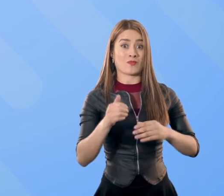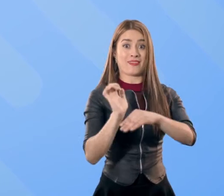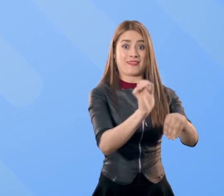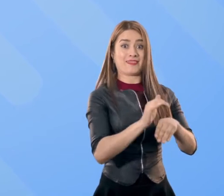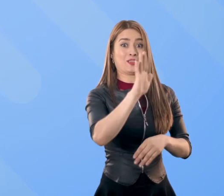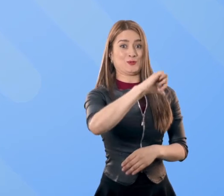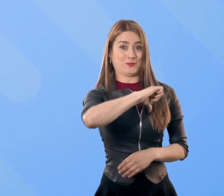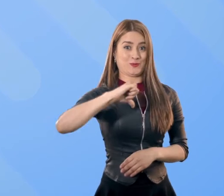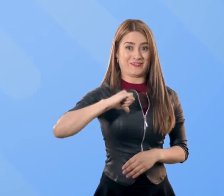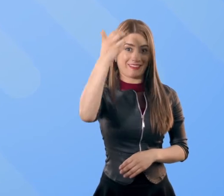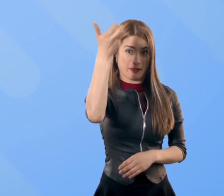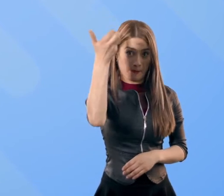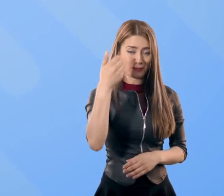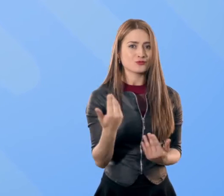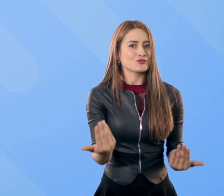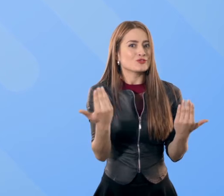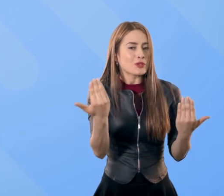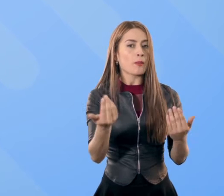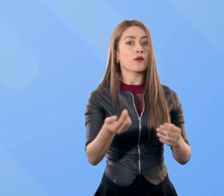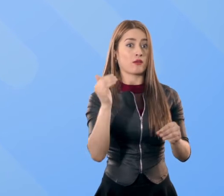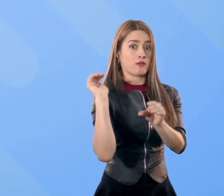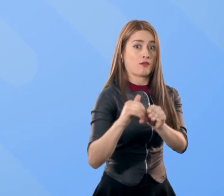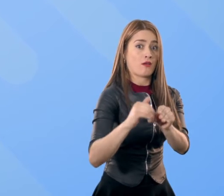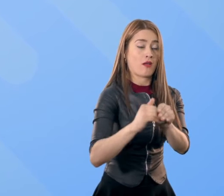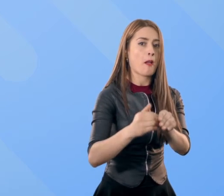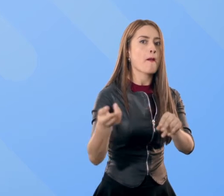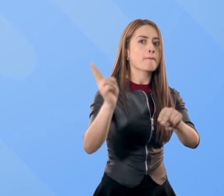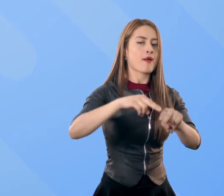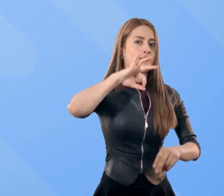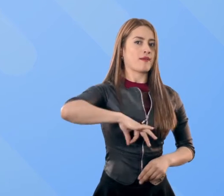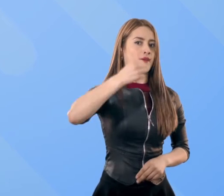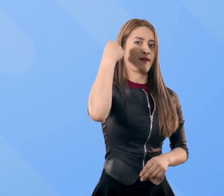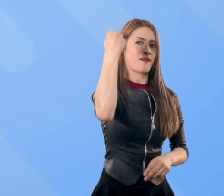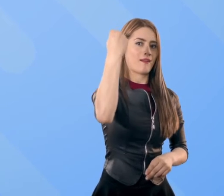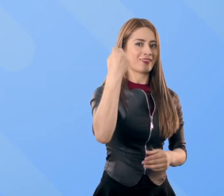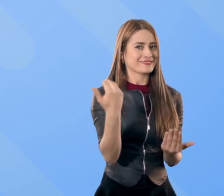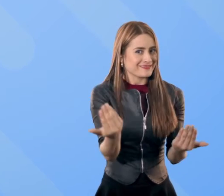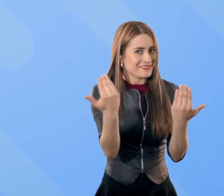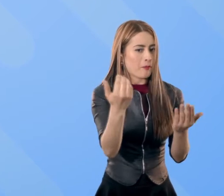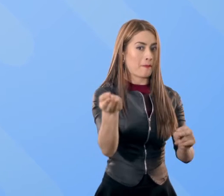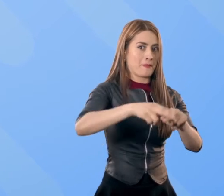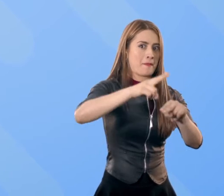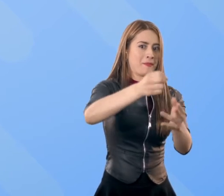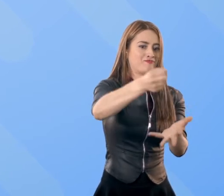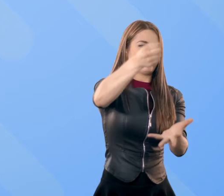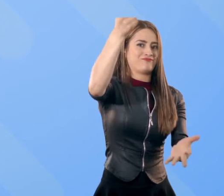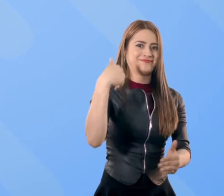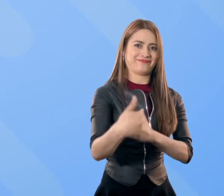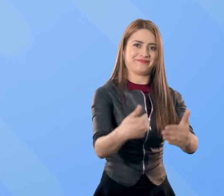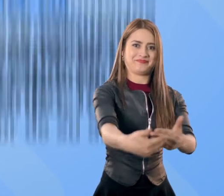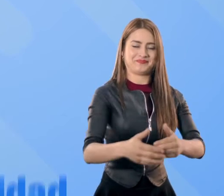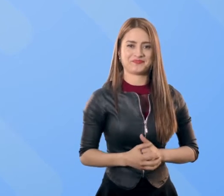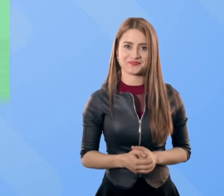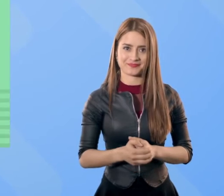Los fondos de pensiones voluntarios ofrecen importantes rendimientos a lo largo del tiempo, lo que incrementa el valor de su ahorro.